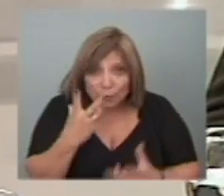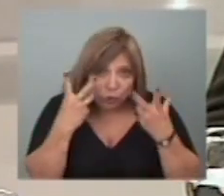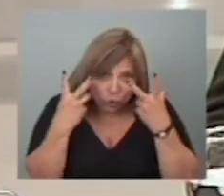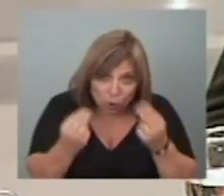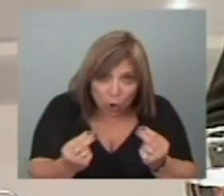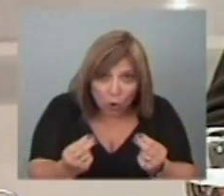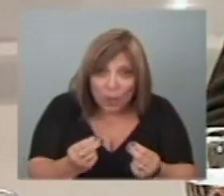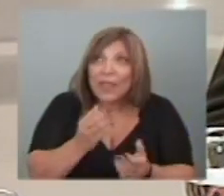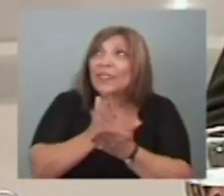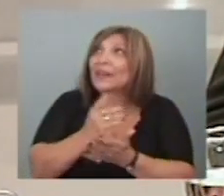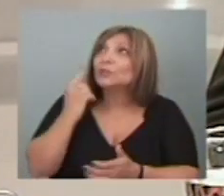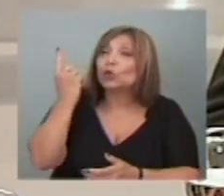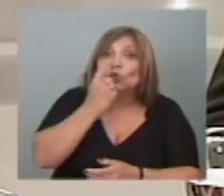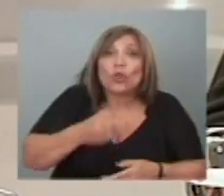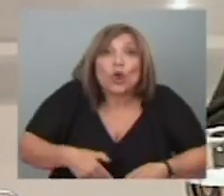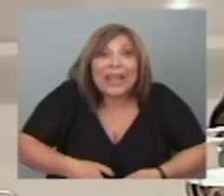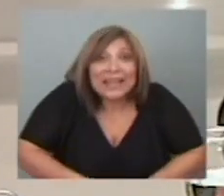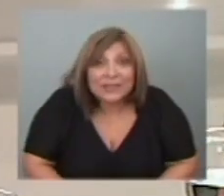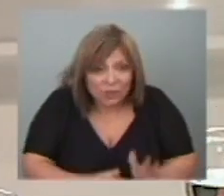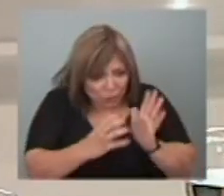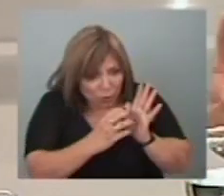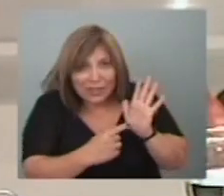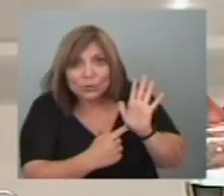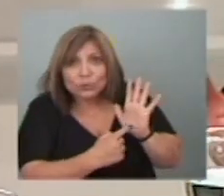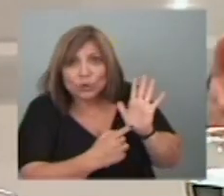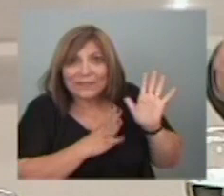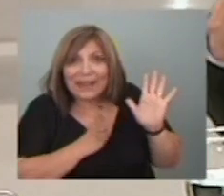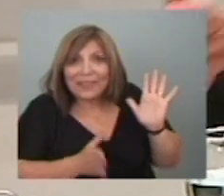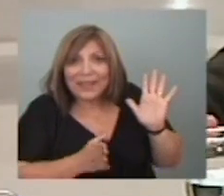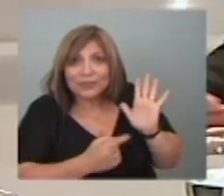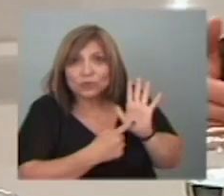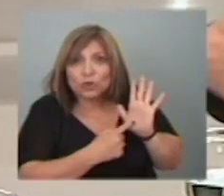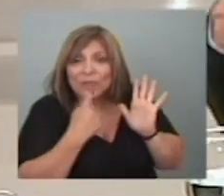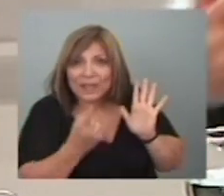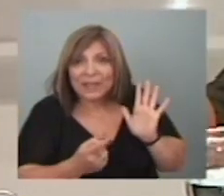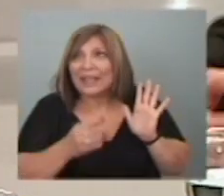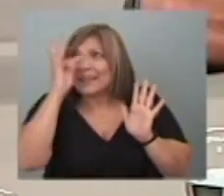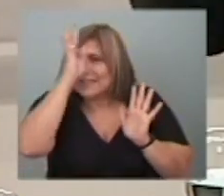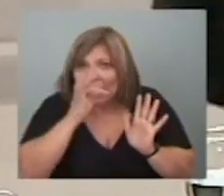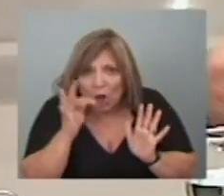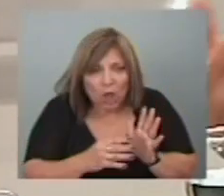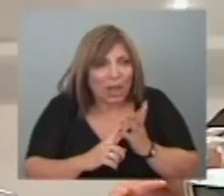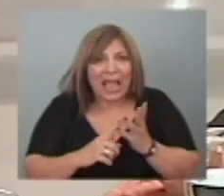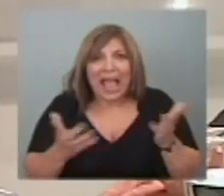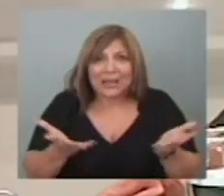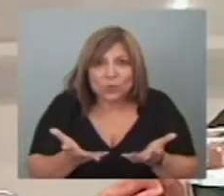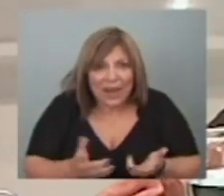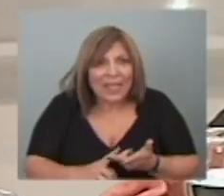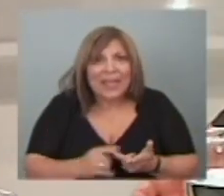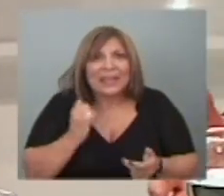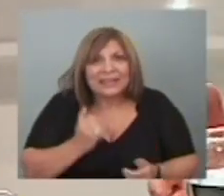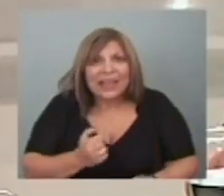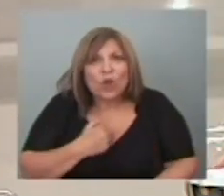el derecho que ya tienen en la Constitución sus ciudadanos. Entonces, los medios tecnológicos, la actualidad, el ser sujeto de